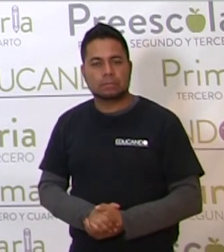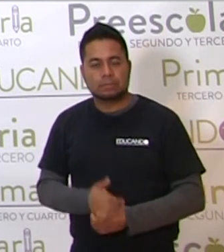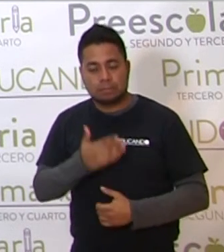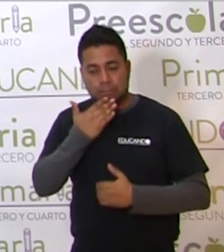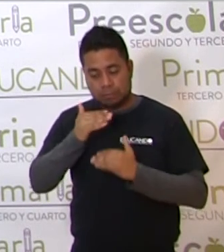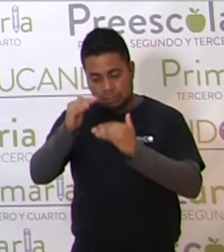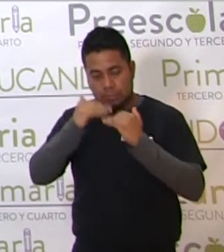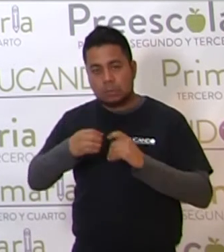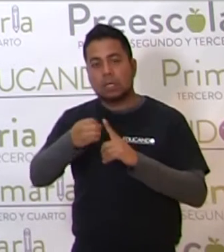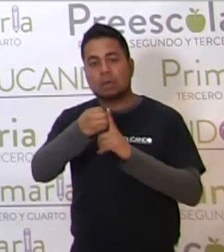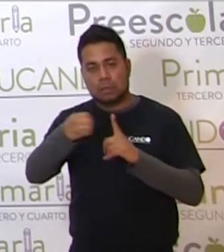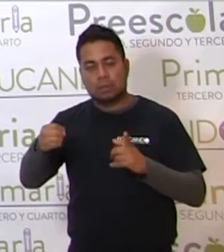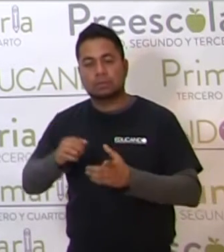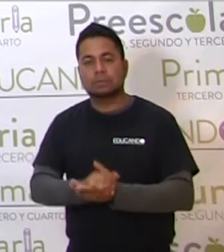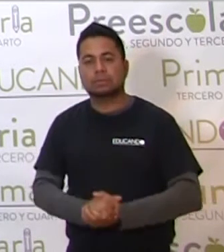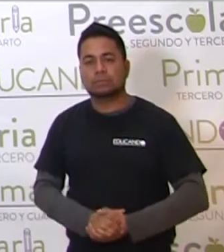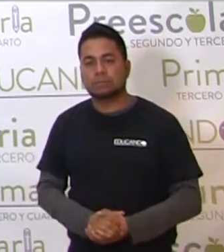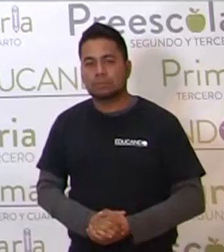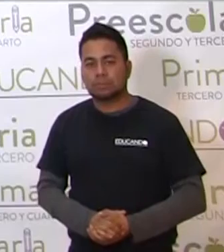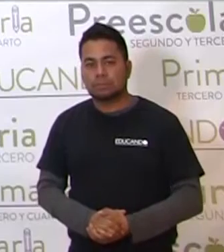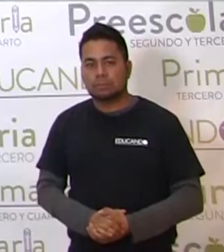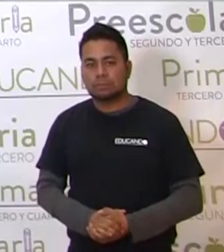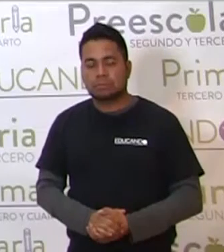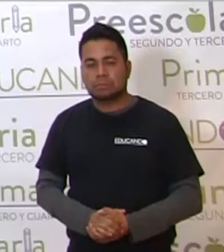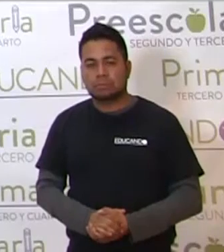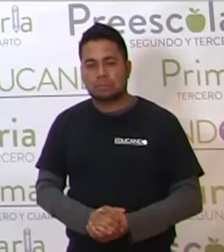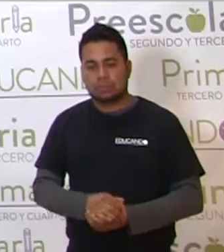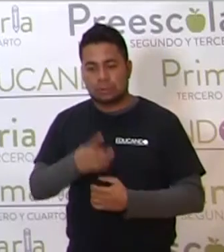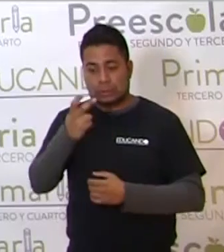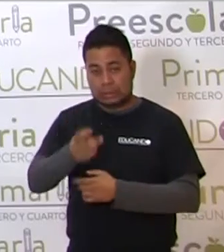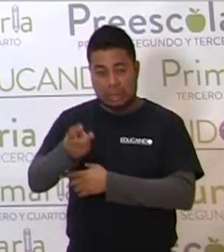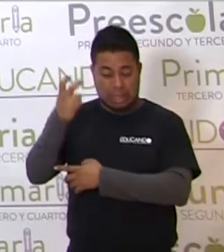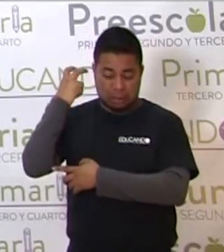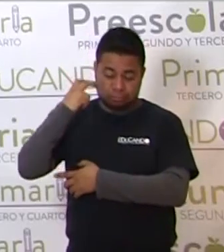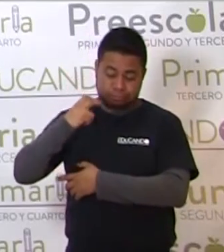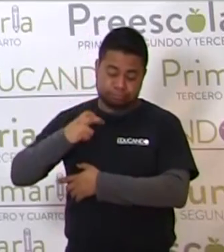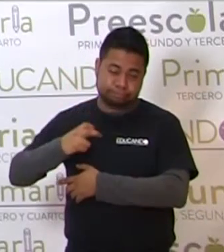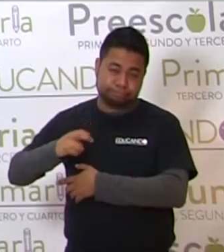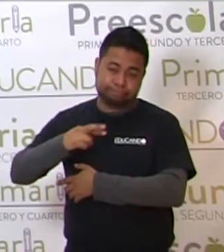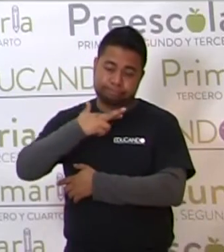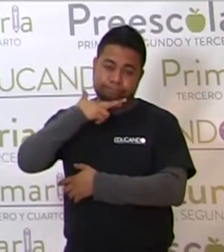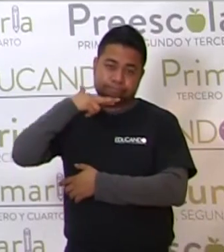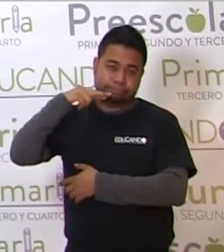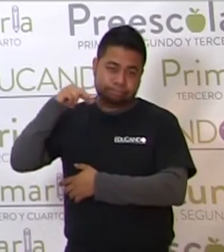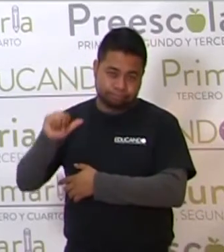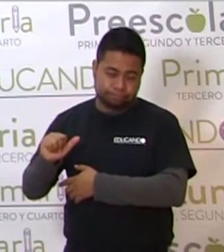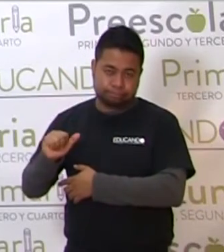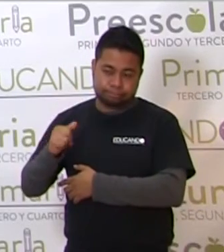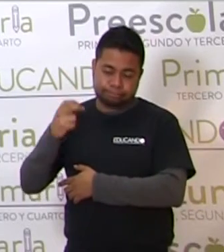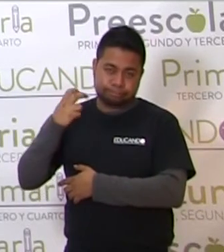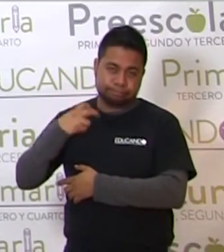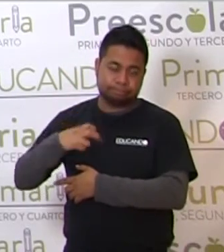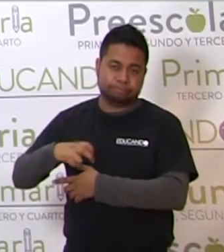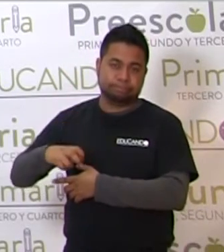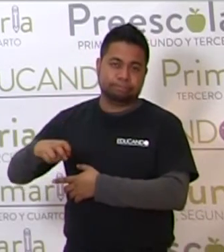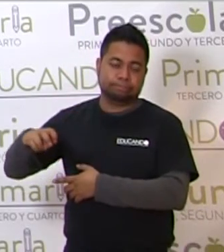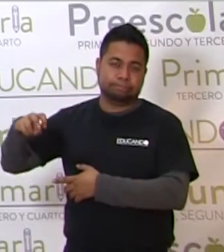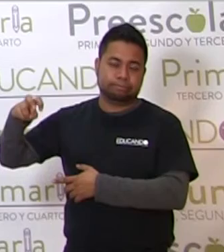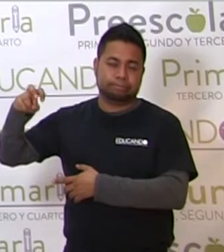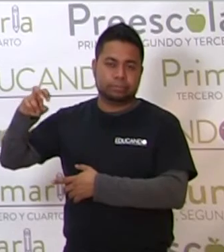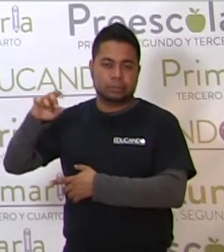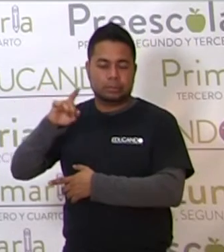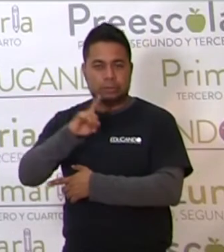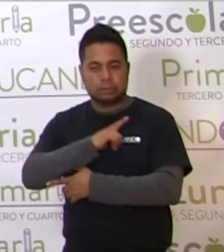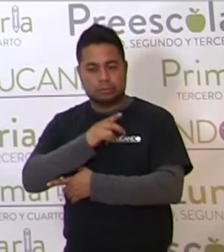la siguiente y ese largo viaje a Roma solo resultó una muy